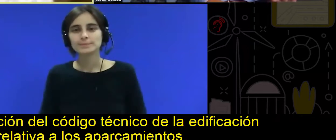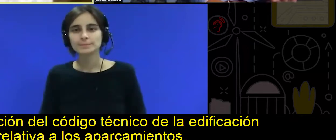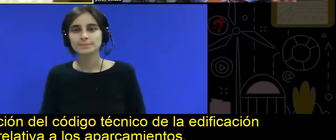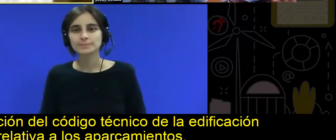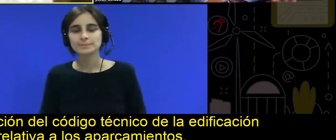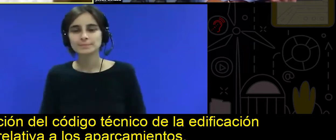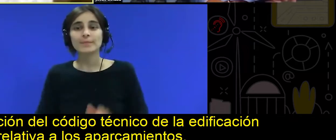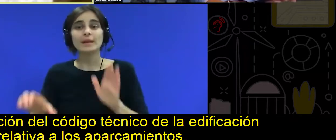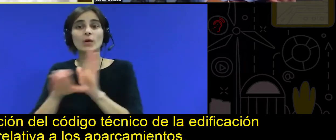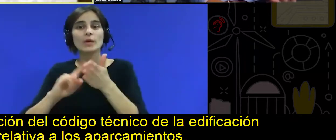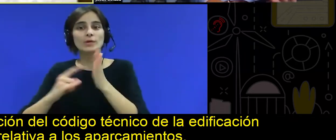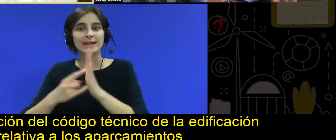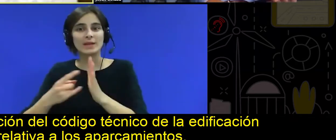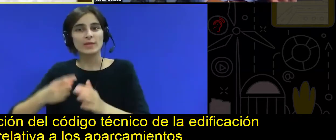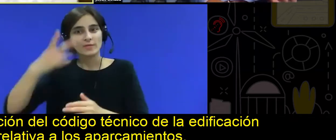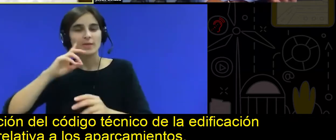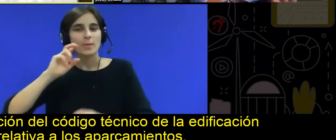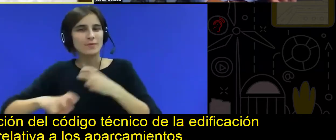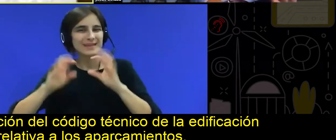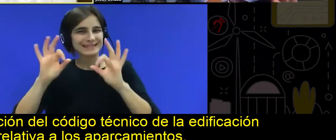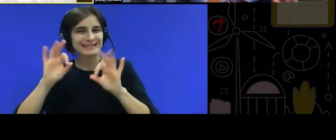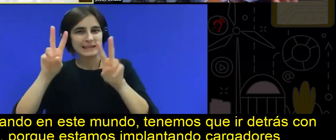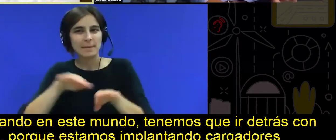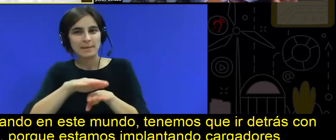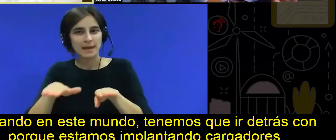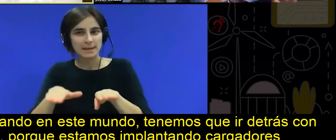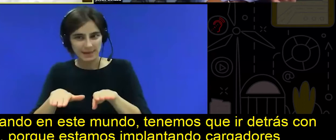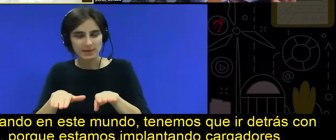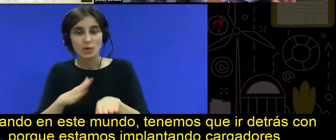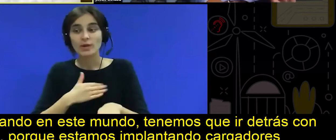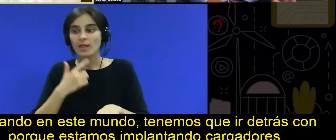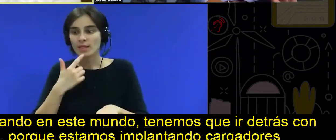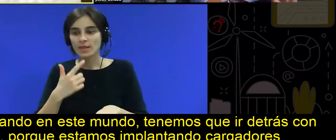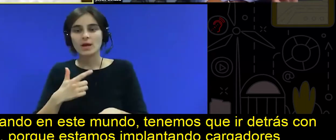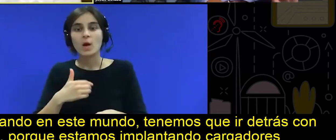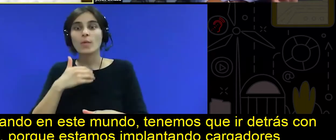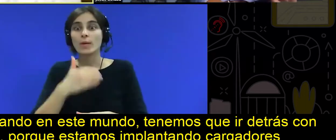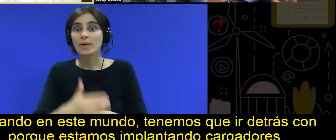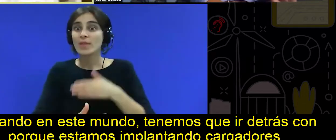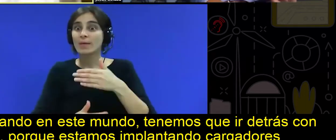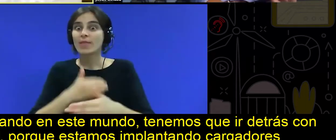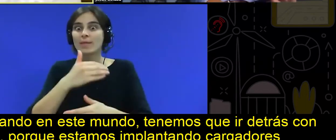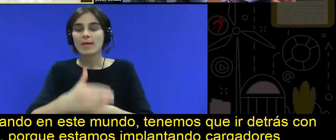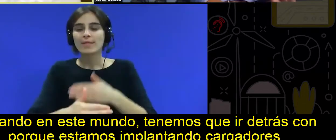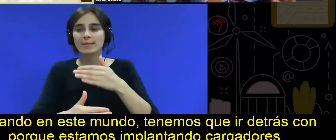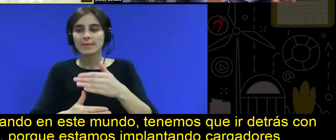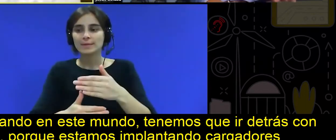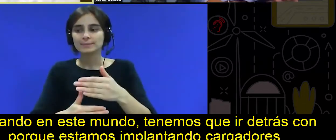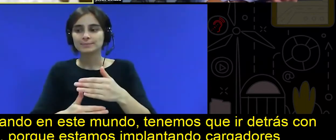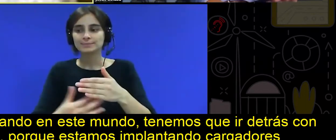la edificación relativa a aparcamientos, que también, según vamos avanzando en este mundo, tenemos que ir detrás con